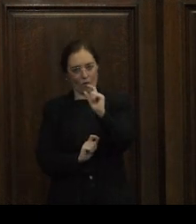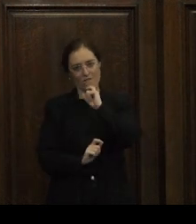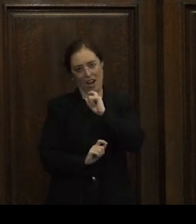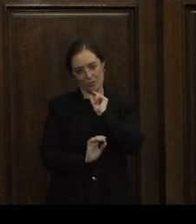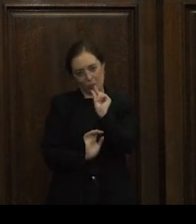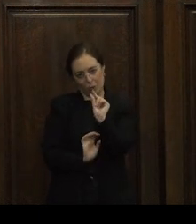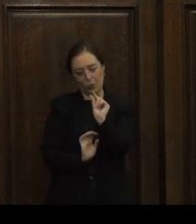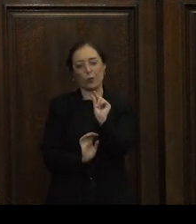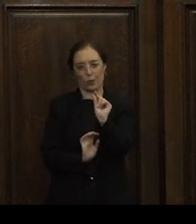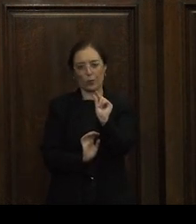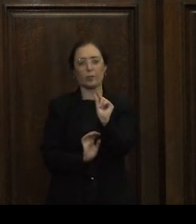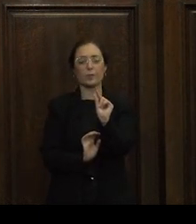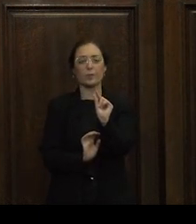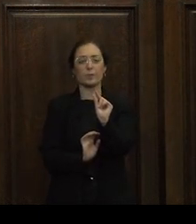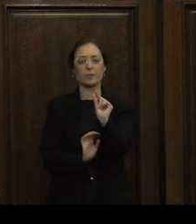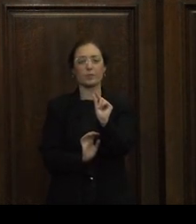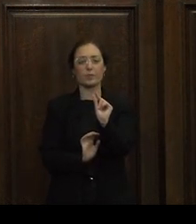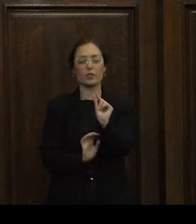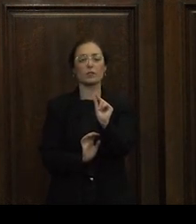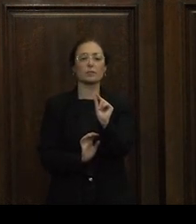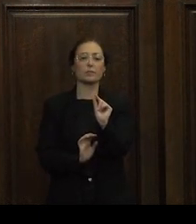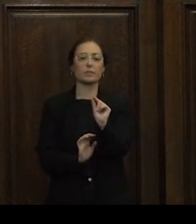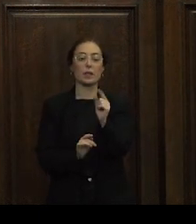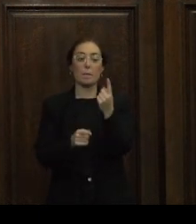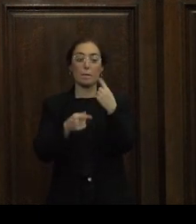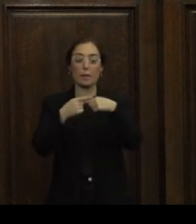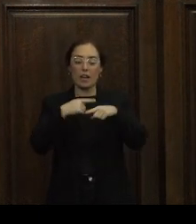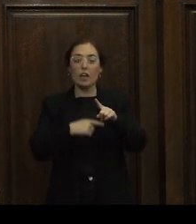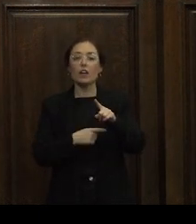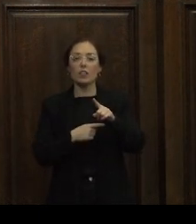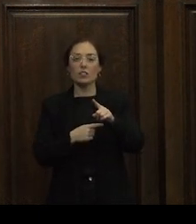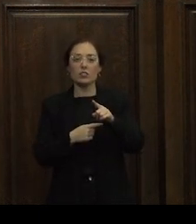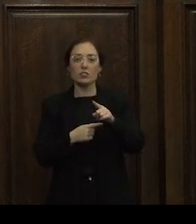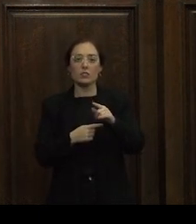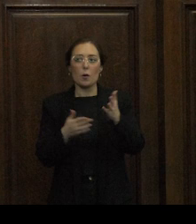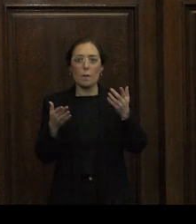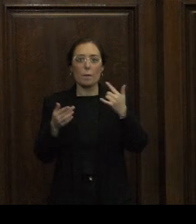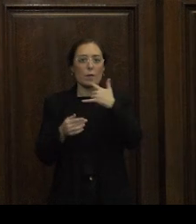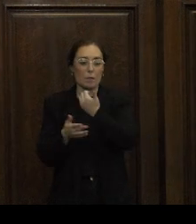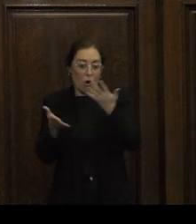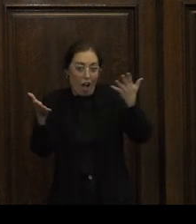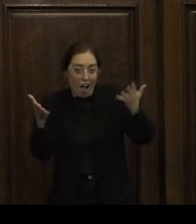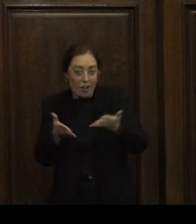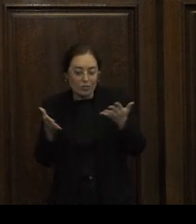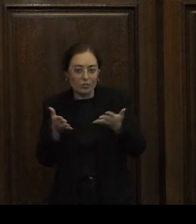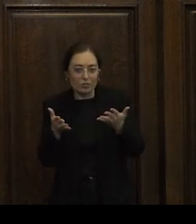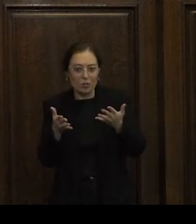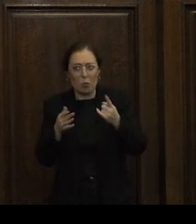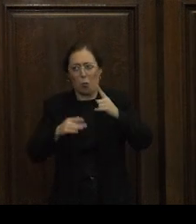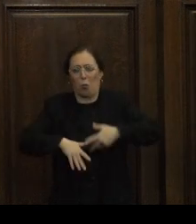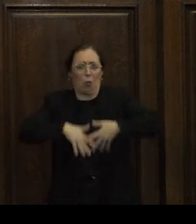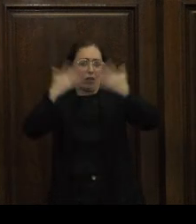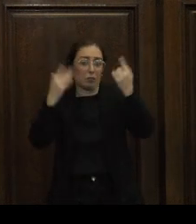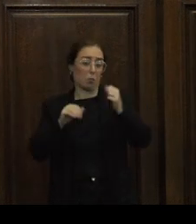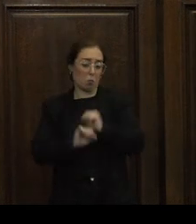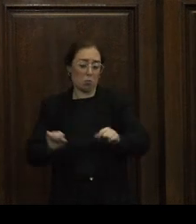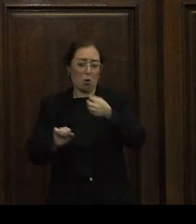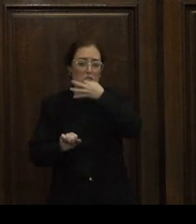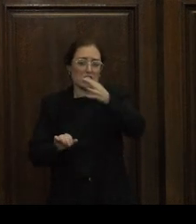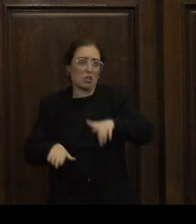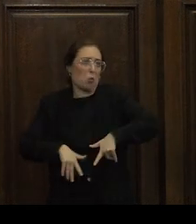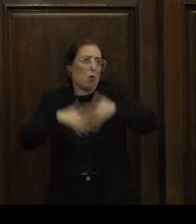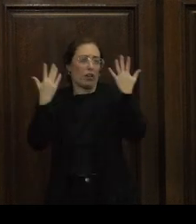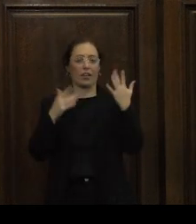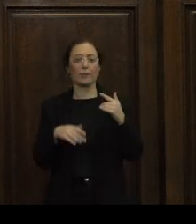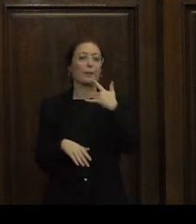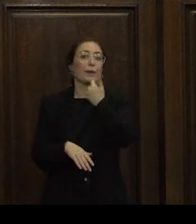podía hacer en ese rango. En cambio, en el caso de las fake news, se puede decir literalmente cualquier cosa, ¿no? Desde